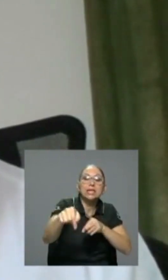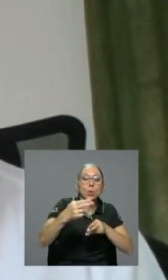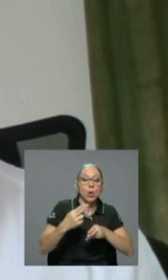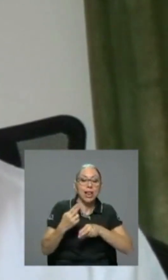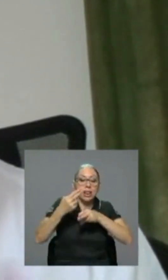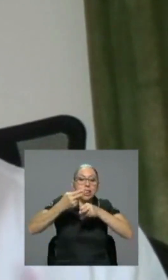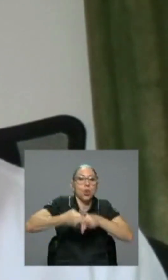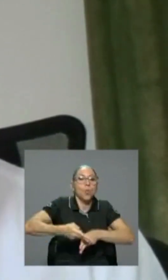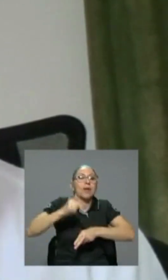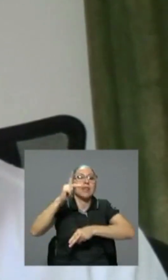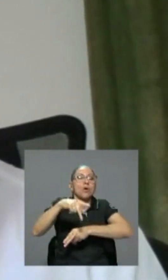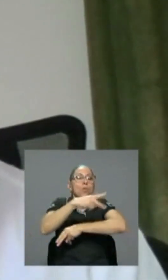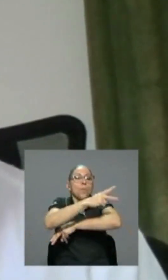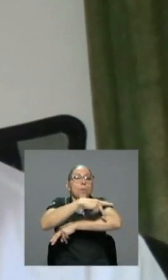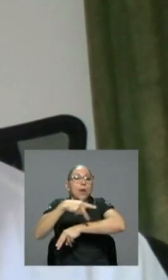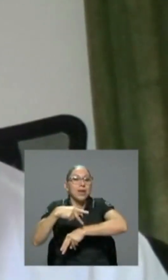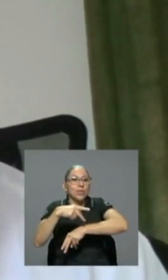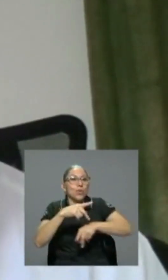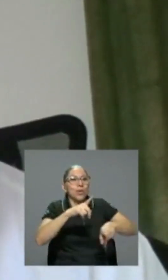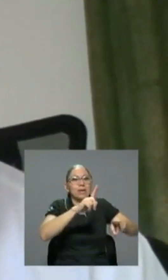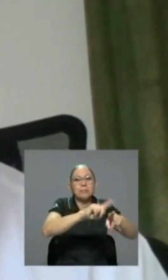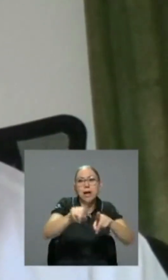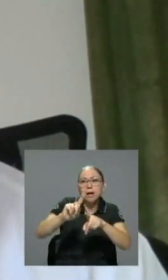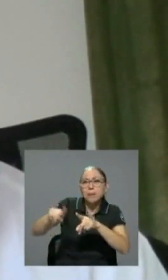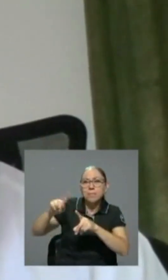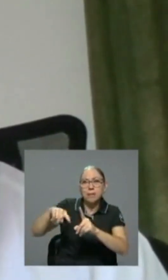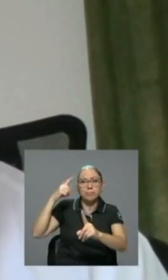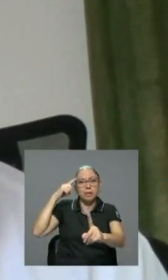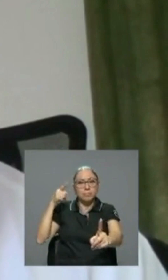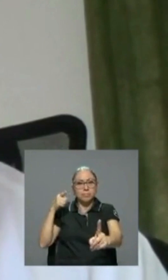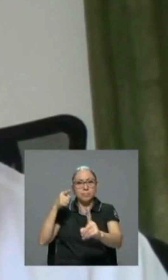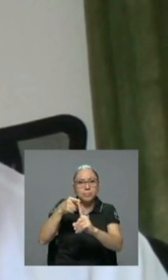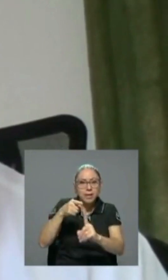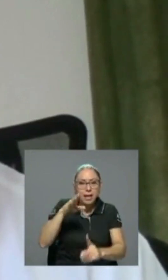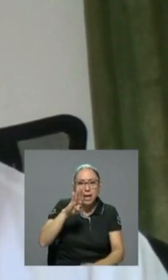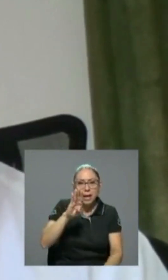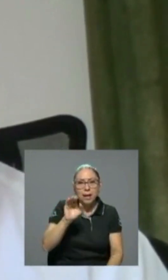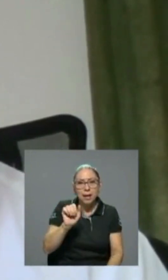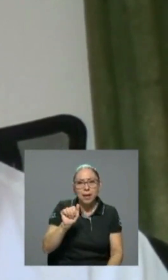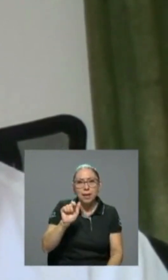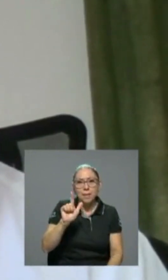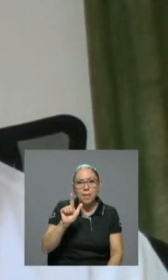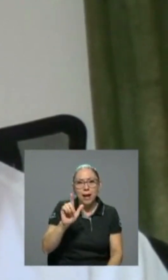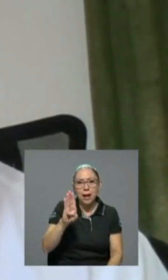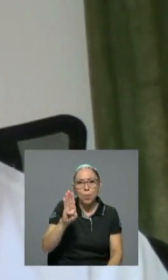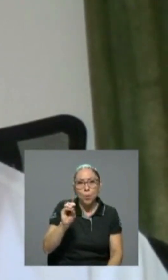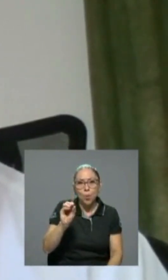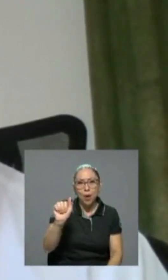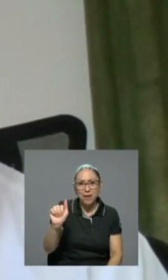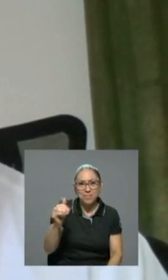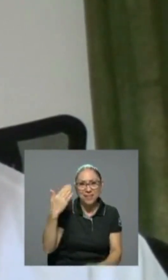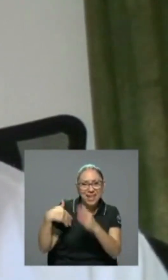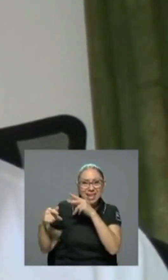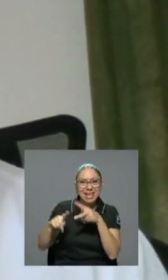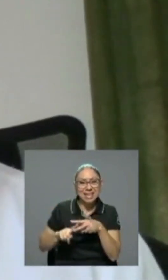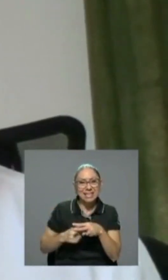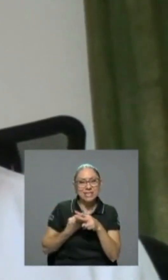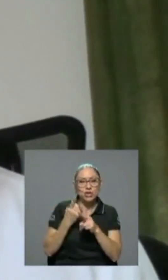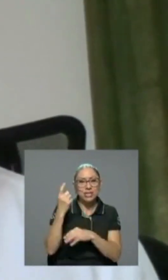toda una referencia a Balboa en este inicio del siglo XX y es